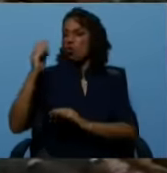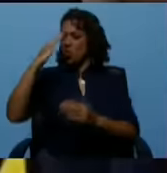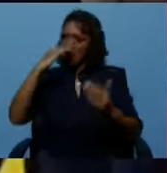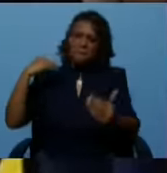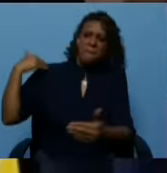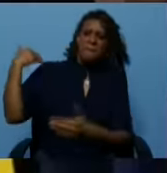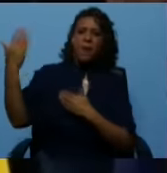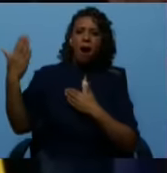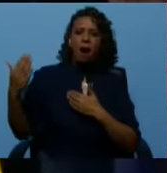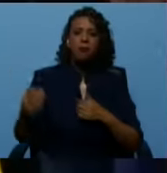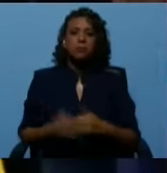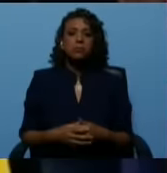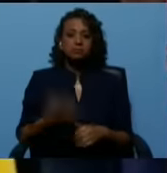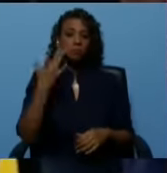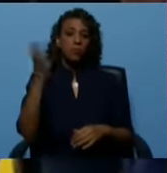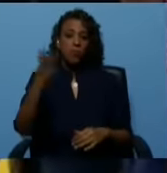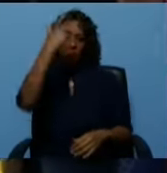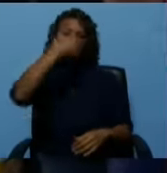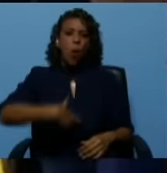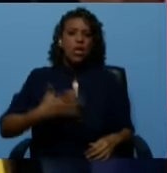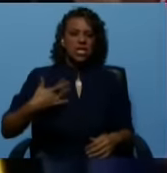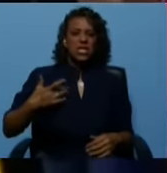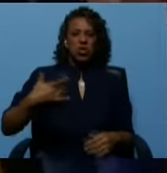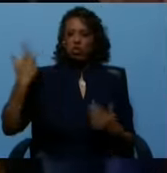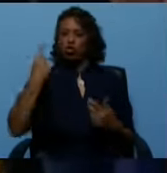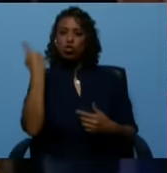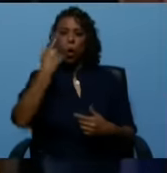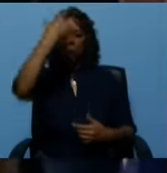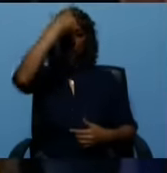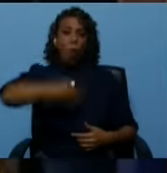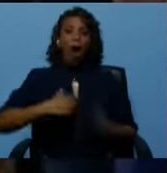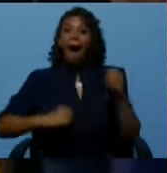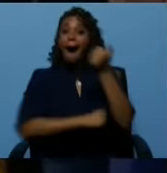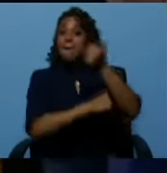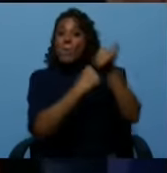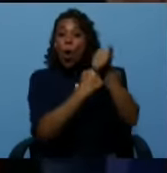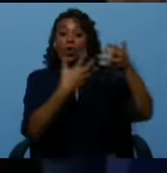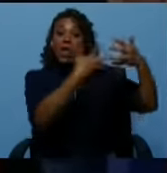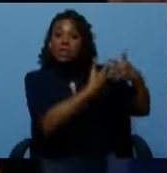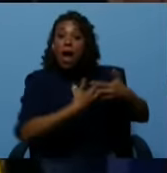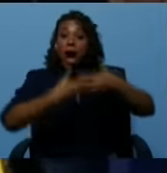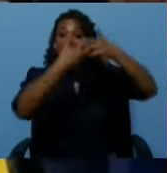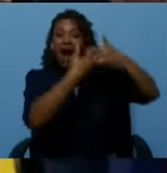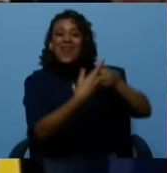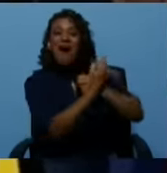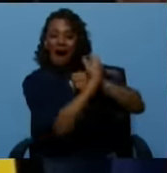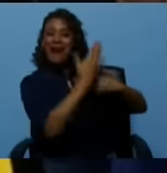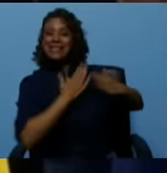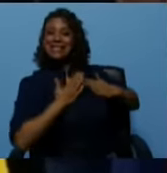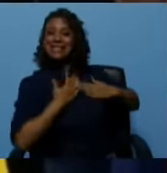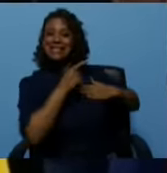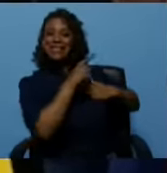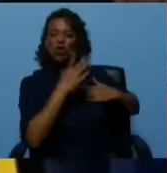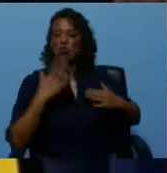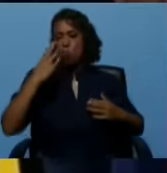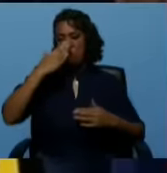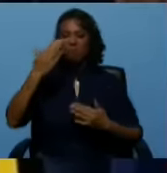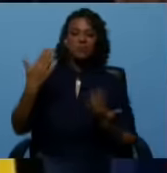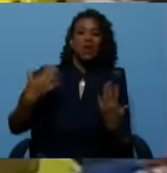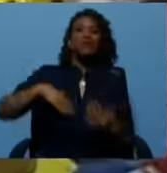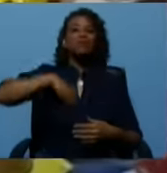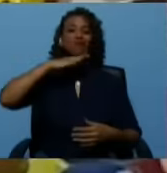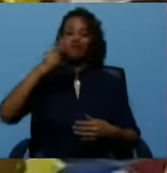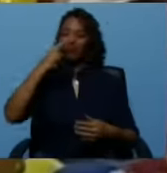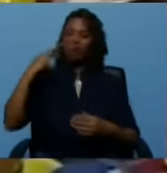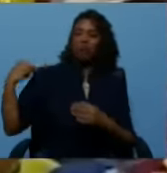Constitución. Porque cree que solo contando con el apoyo del Imperio norteamericano es suficiente.